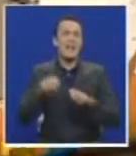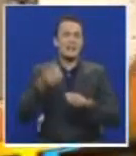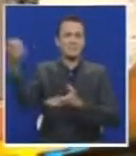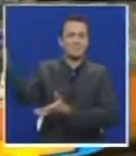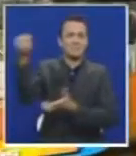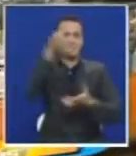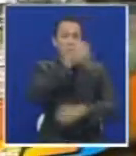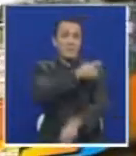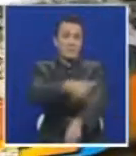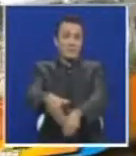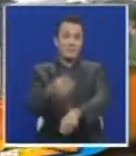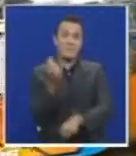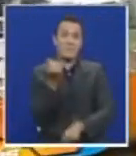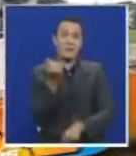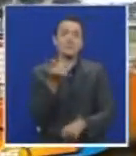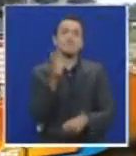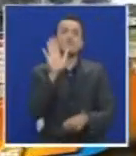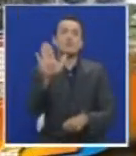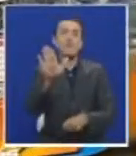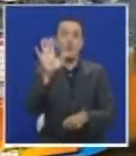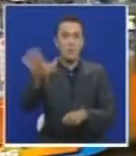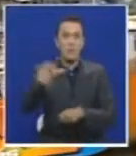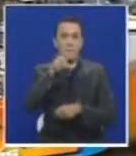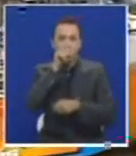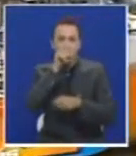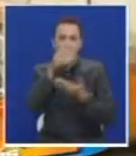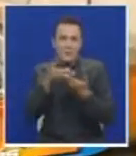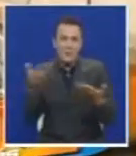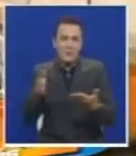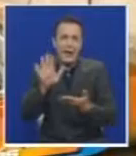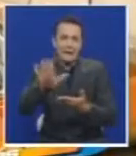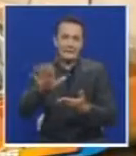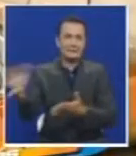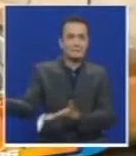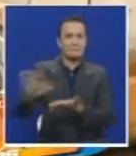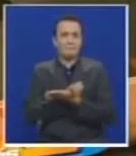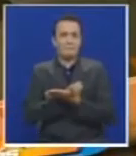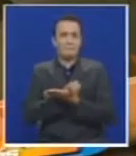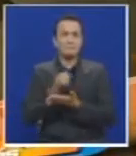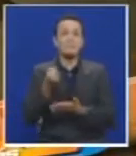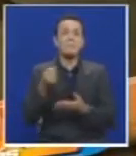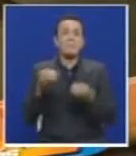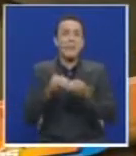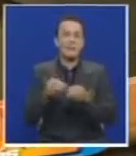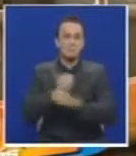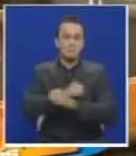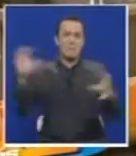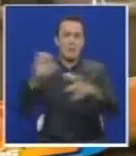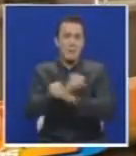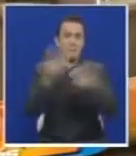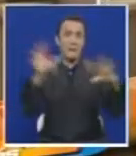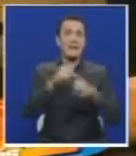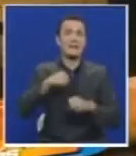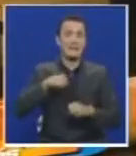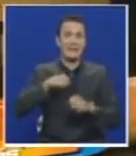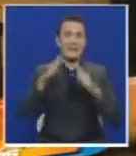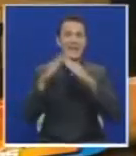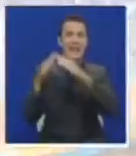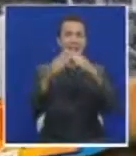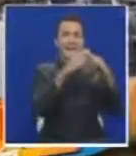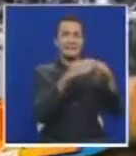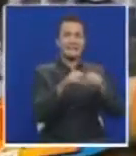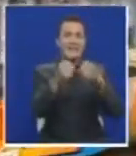millonaria suma de dinero de una planta avícola de Caloto. Los subversivos activaron explosivos que provocaron daños en las viviendas de la